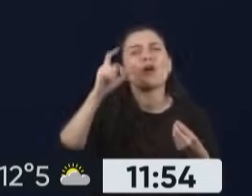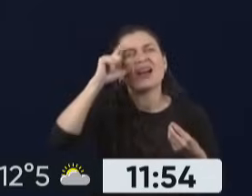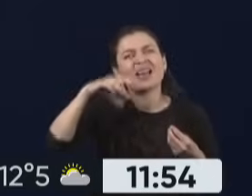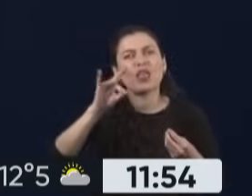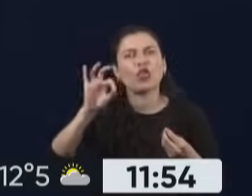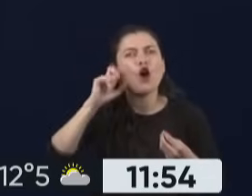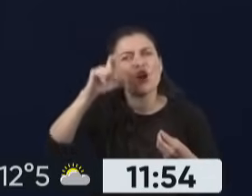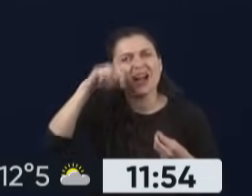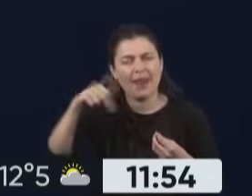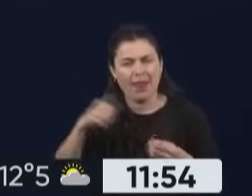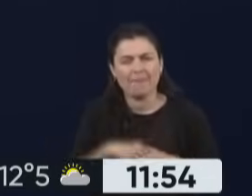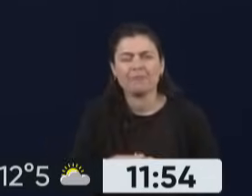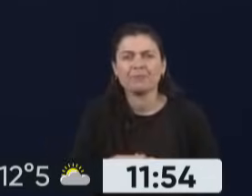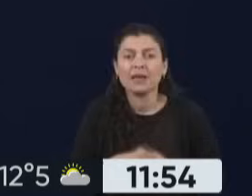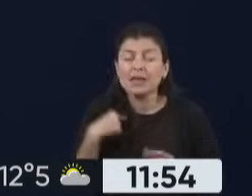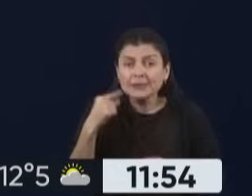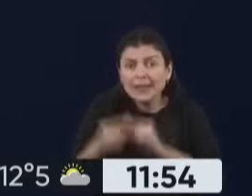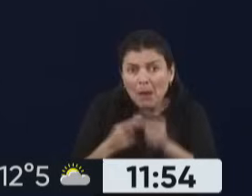de esta mayor estabilidad,